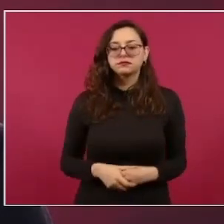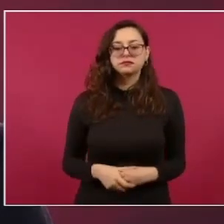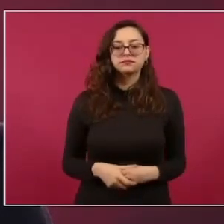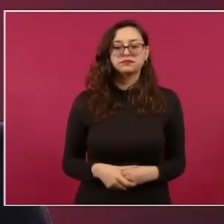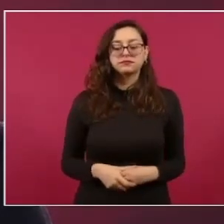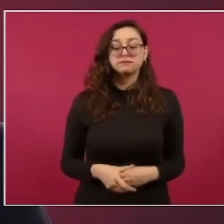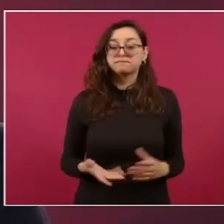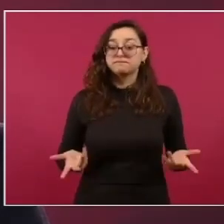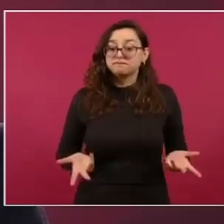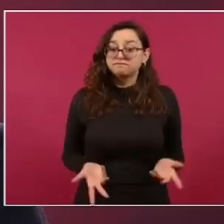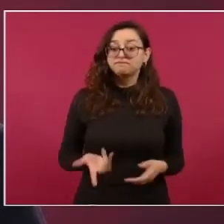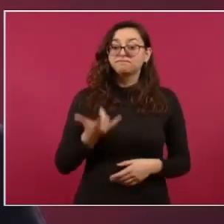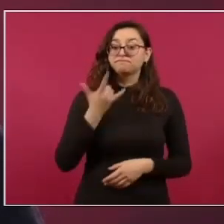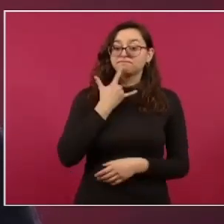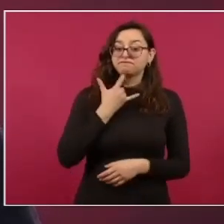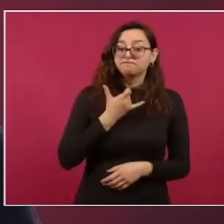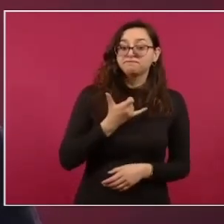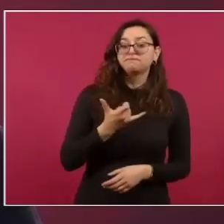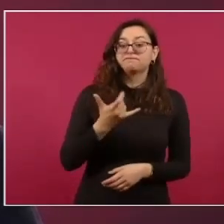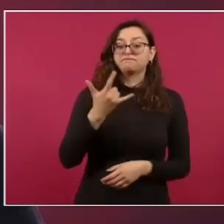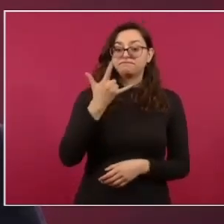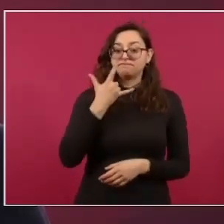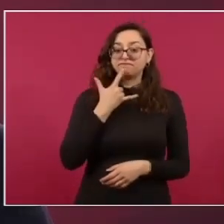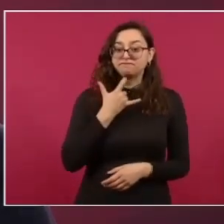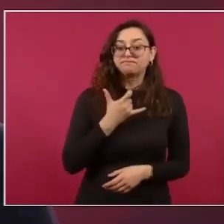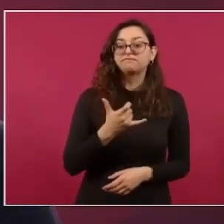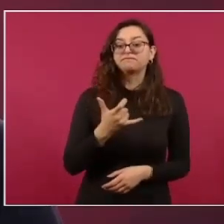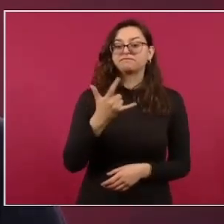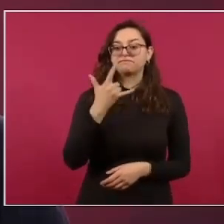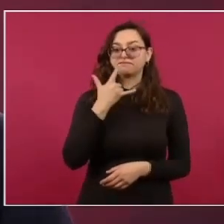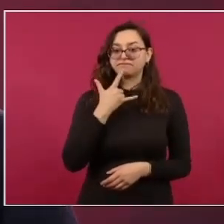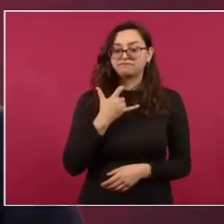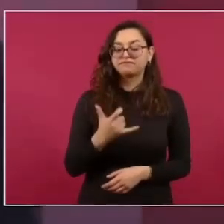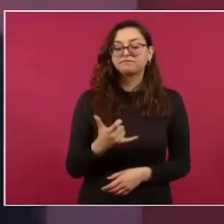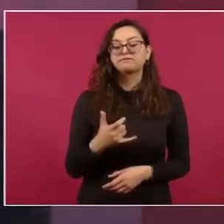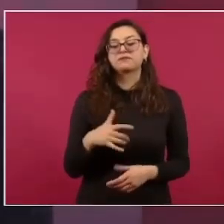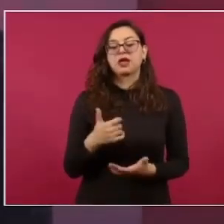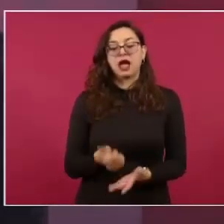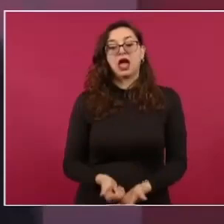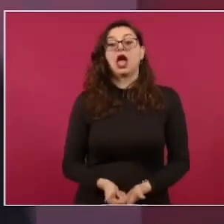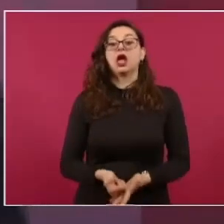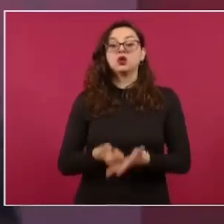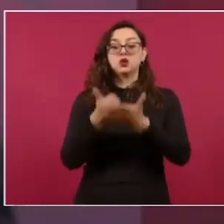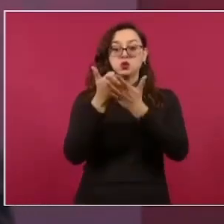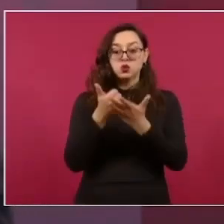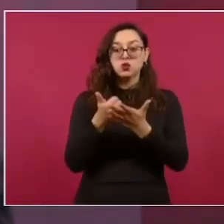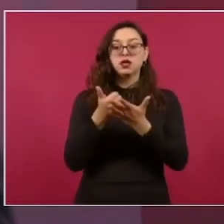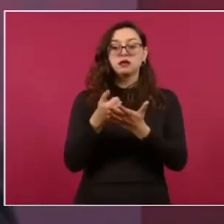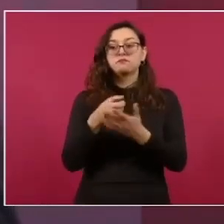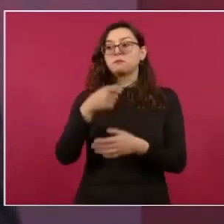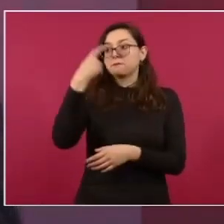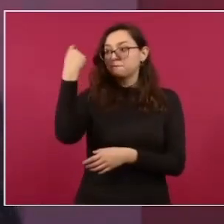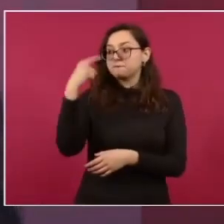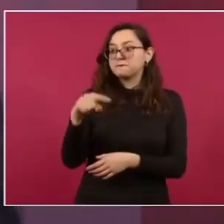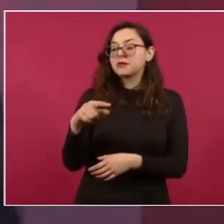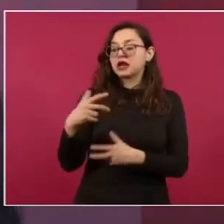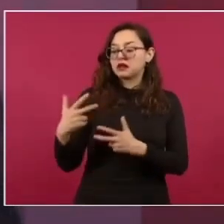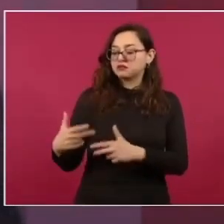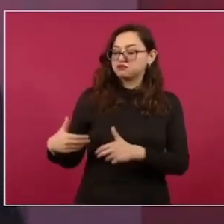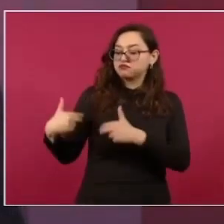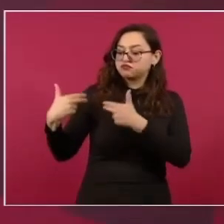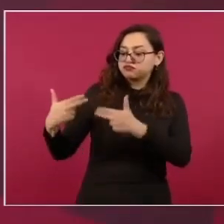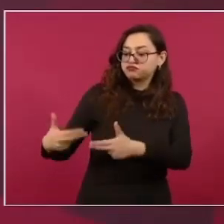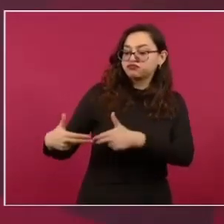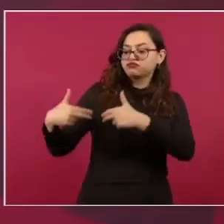esfuerzo en conjunto permitirá heredar a nuestros colaboradores y a sus